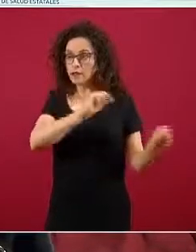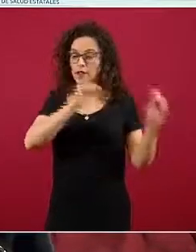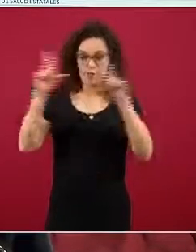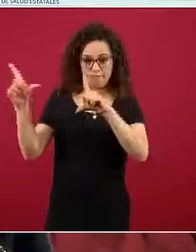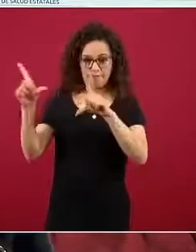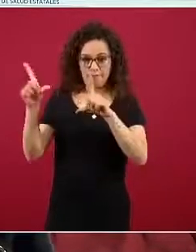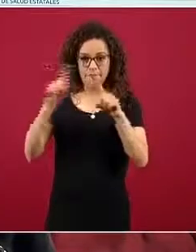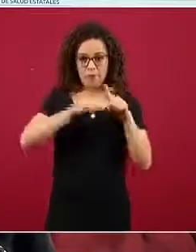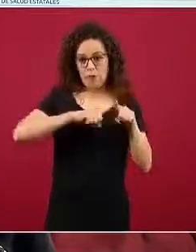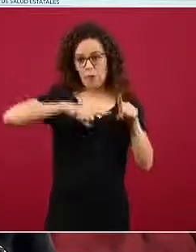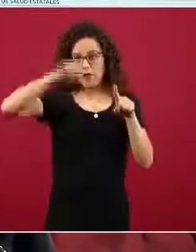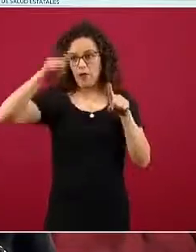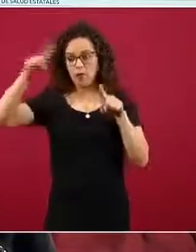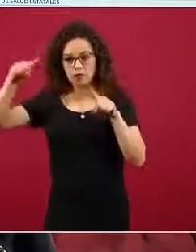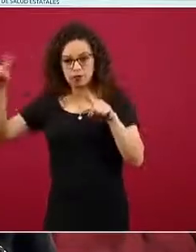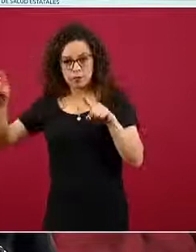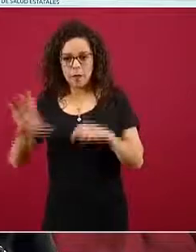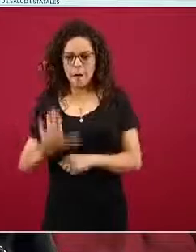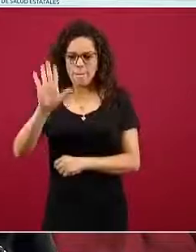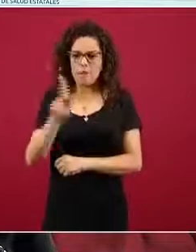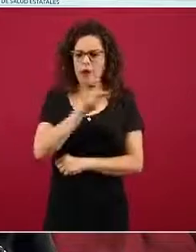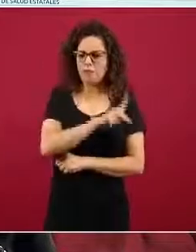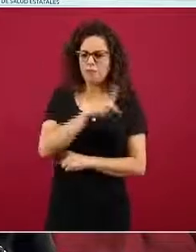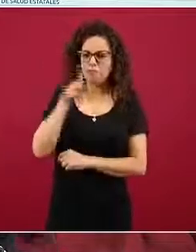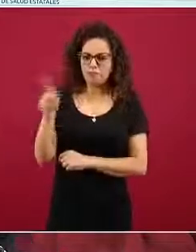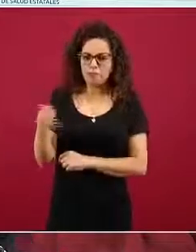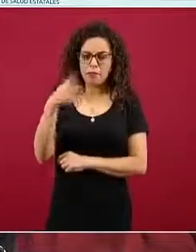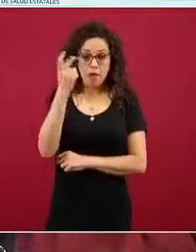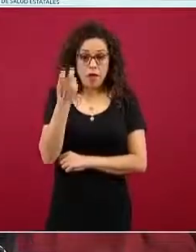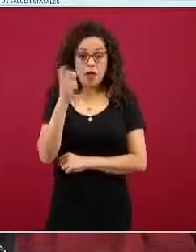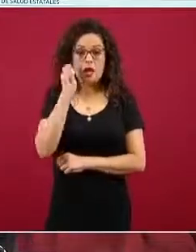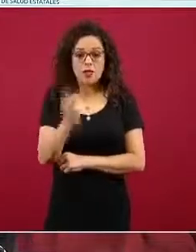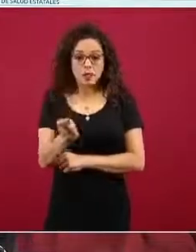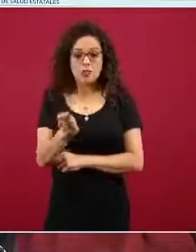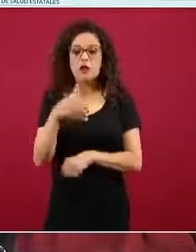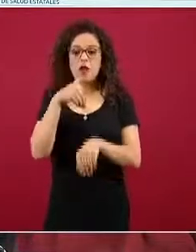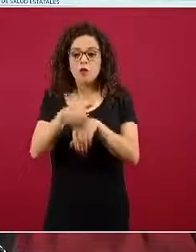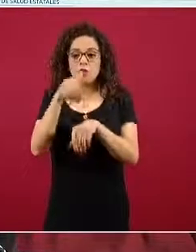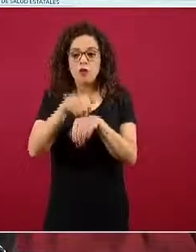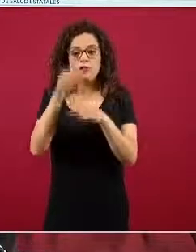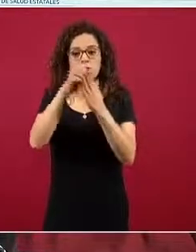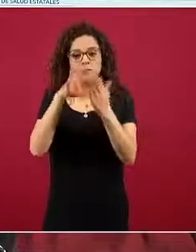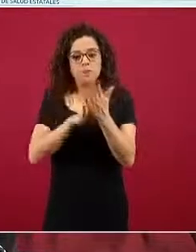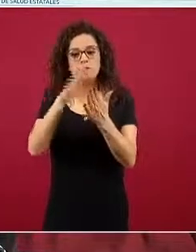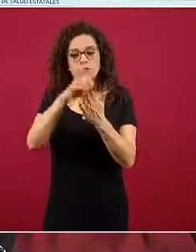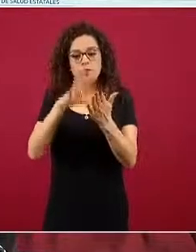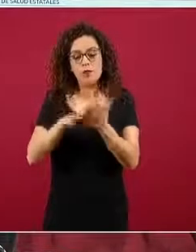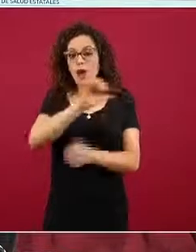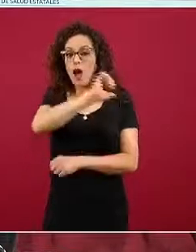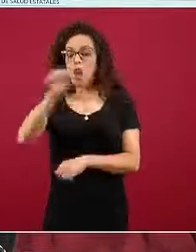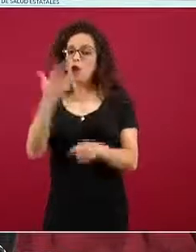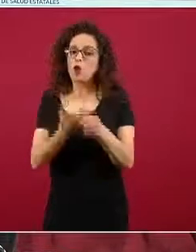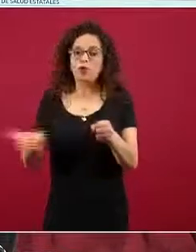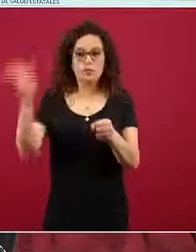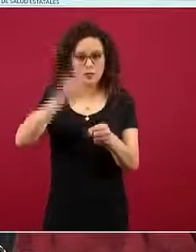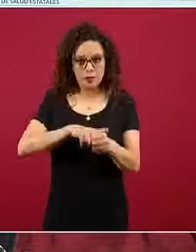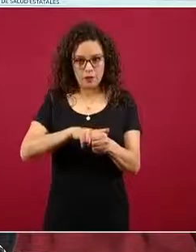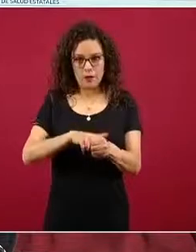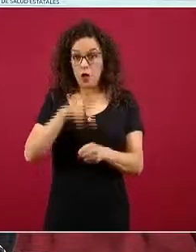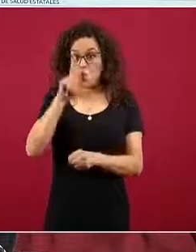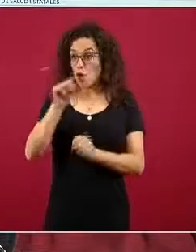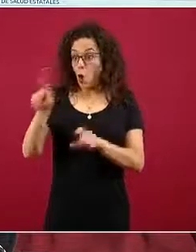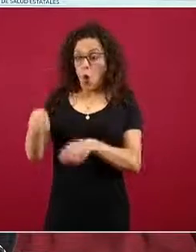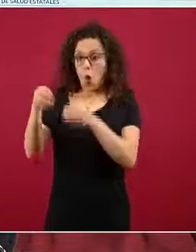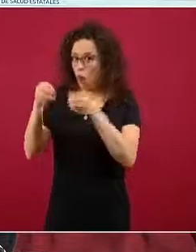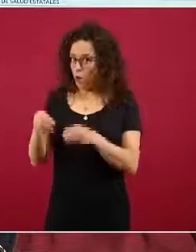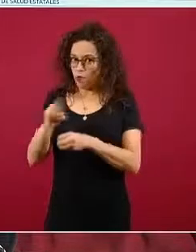en la que es similar, pero aquí sí son los números de hospitalizaciones. Ya no estamos hablando de la ocupación, aunque